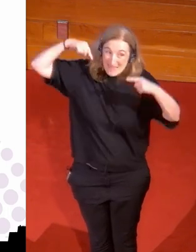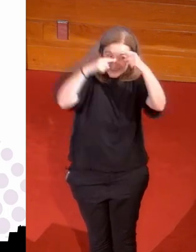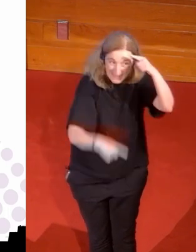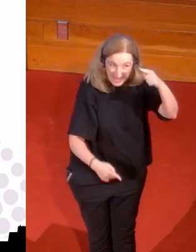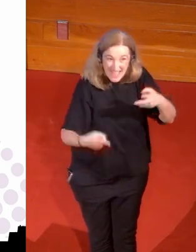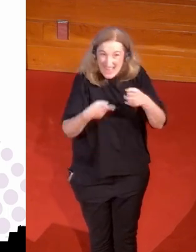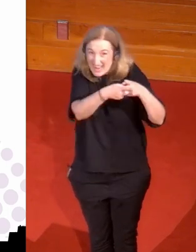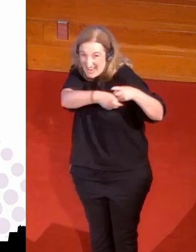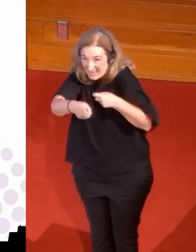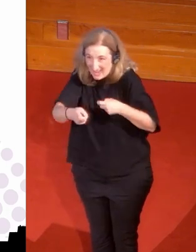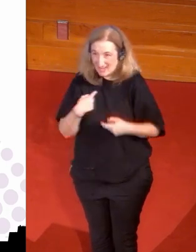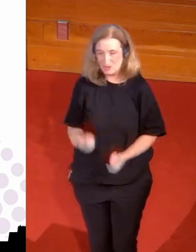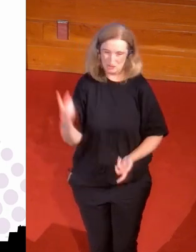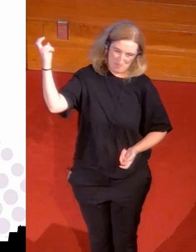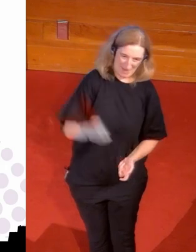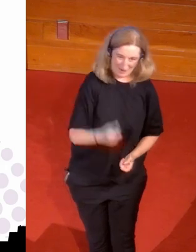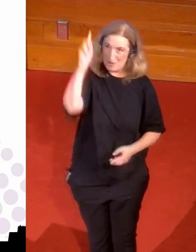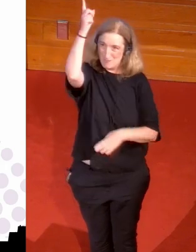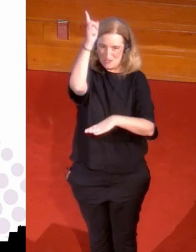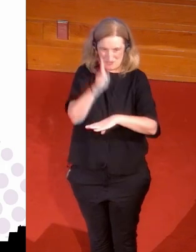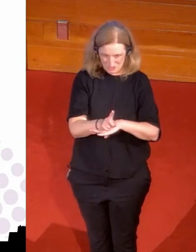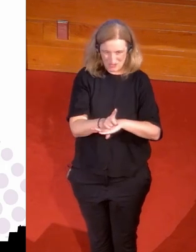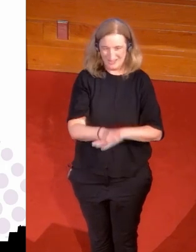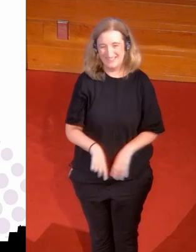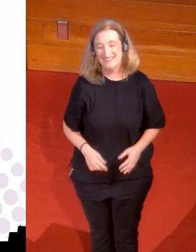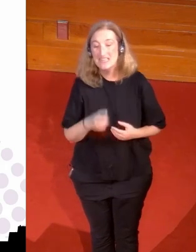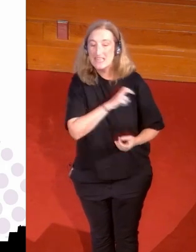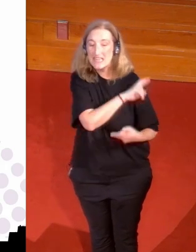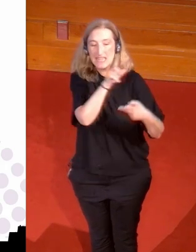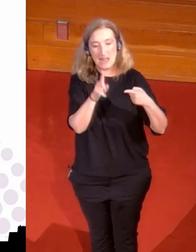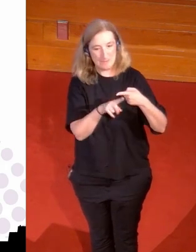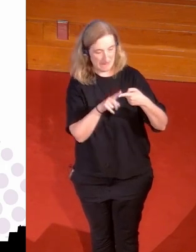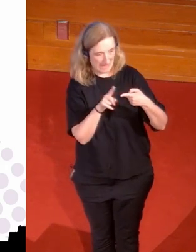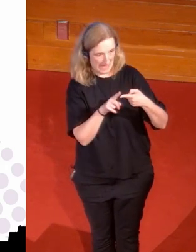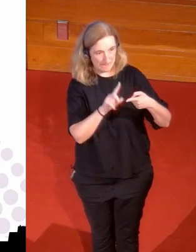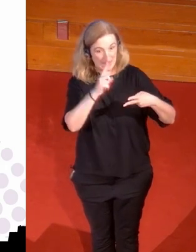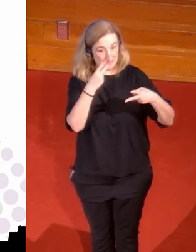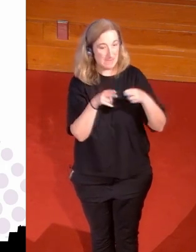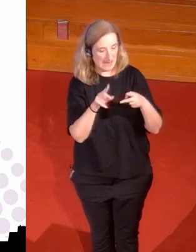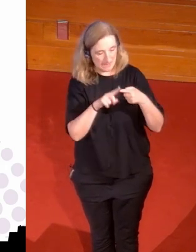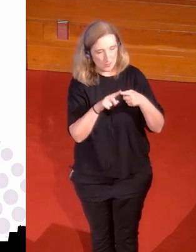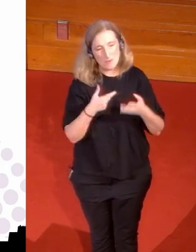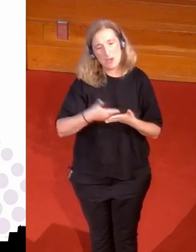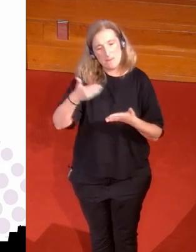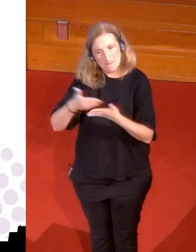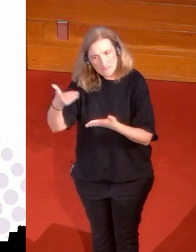invocas a la guerra y mira lo que pasa y voy con la otra por qué no hablamos los medios de